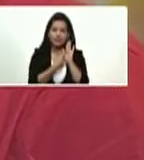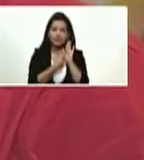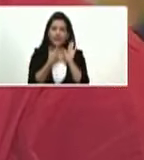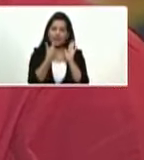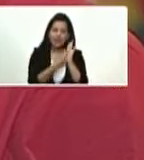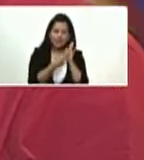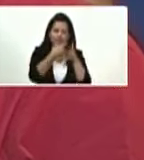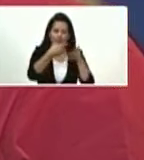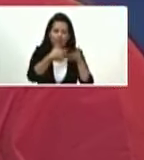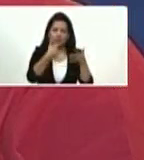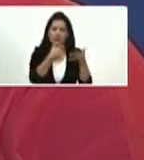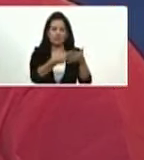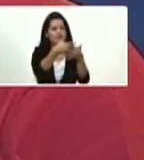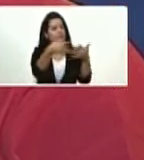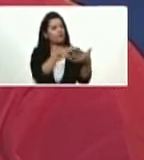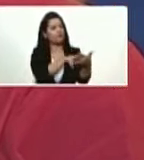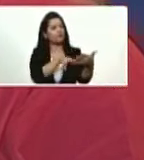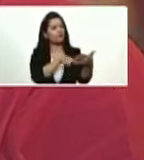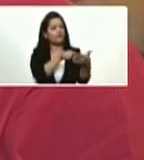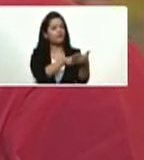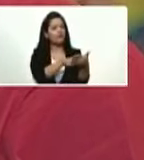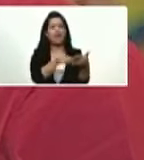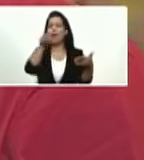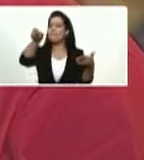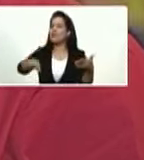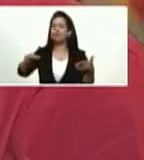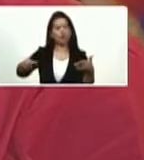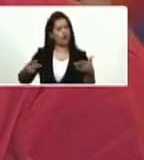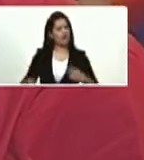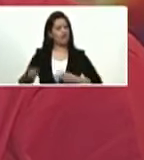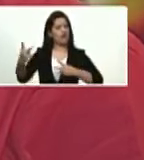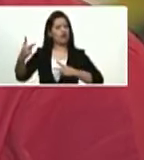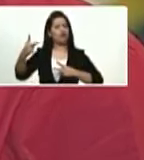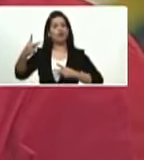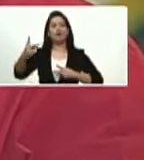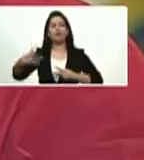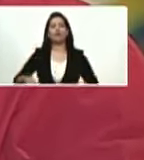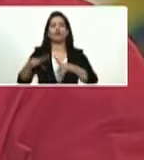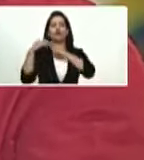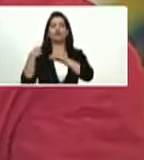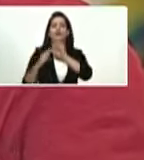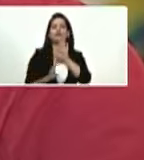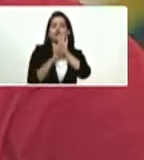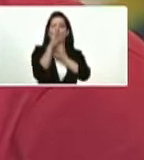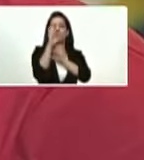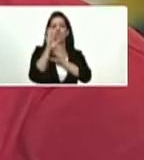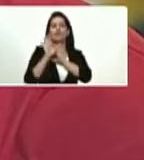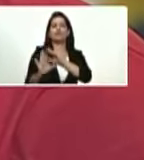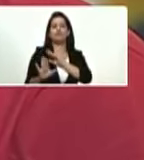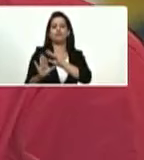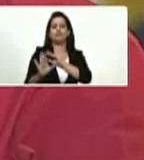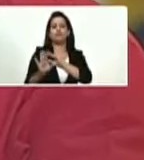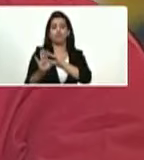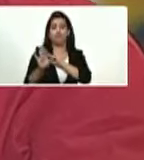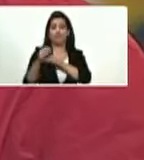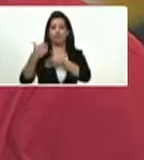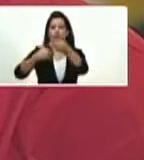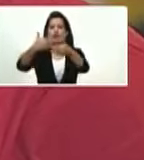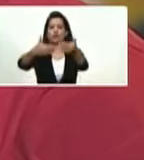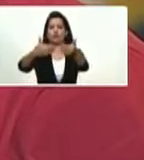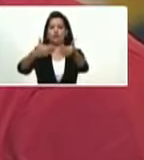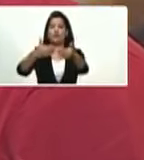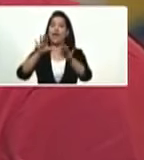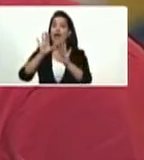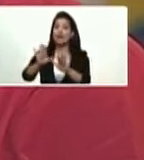está planteado seres virtuosos para sacar este proceso adelante, que ese será parte de la responsabilidad de la